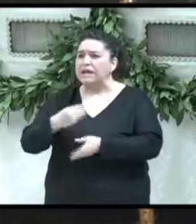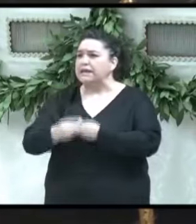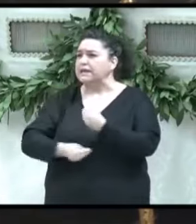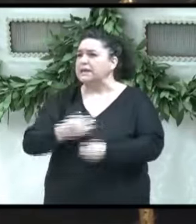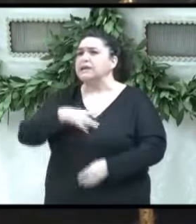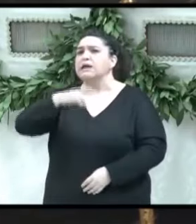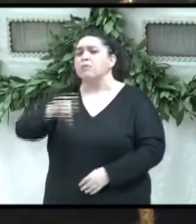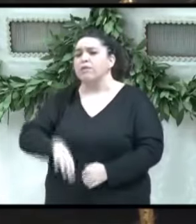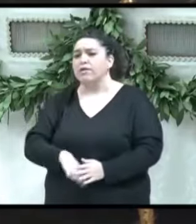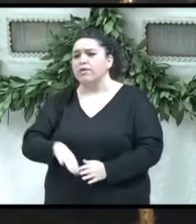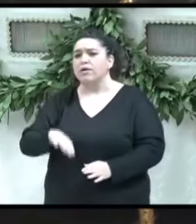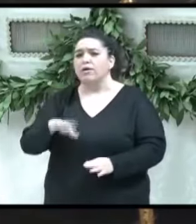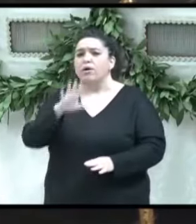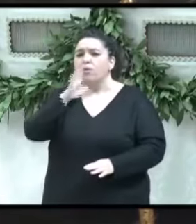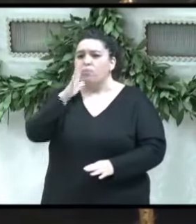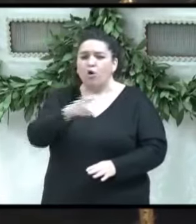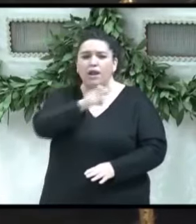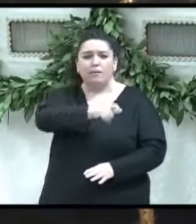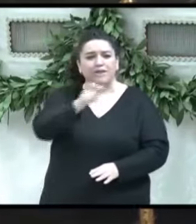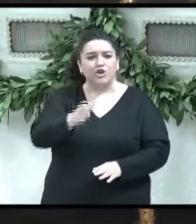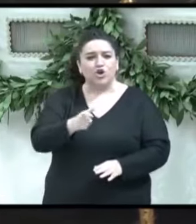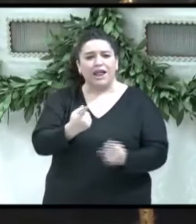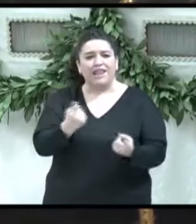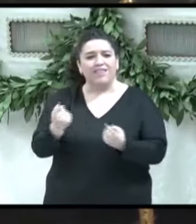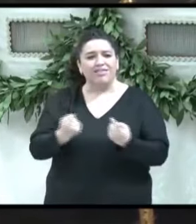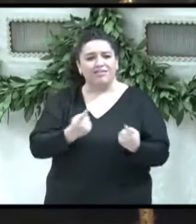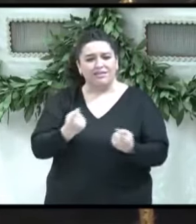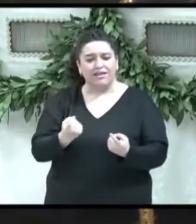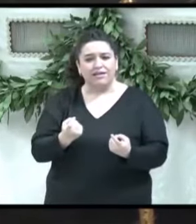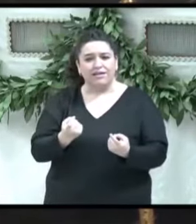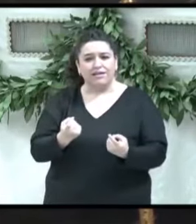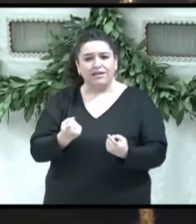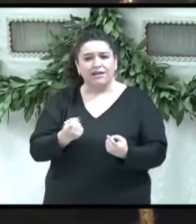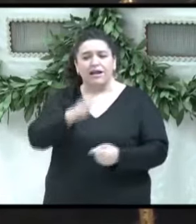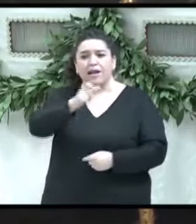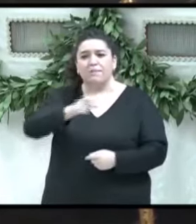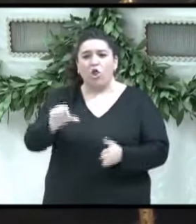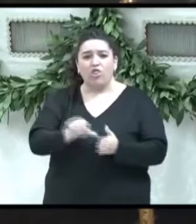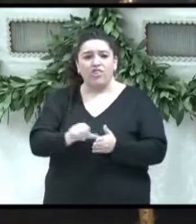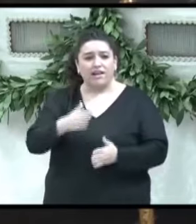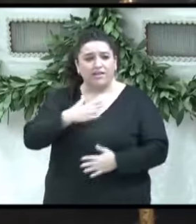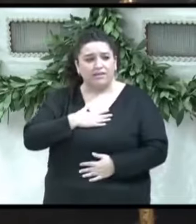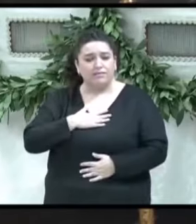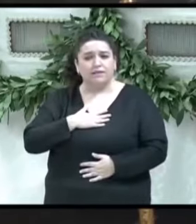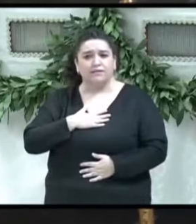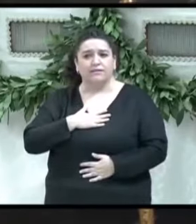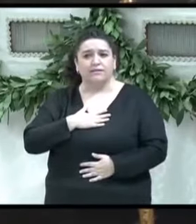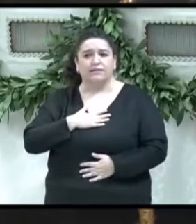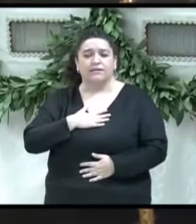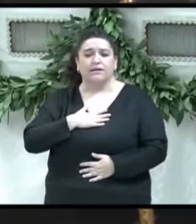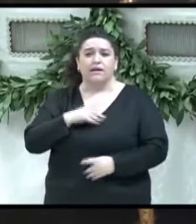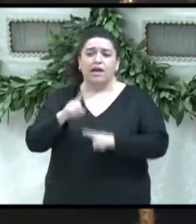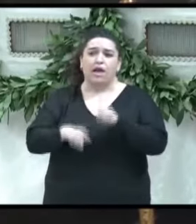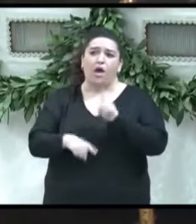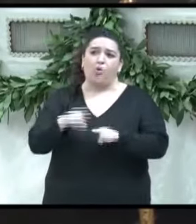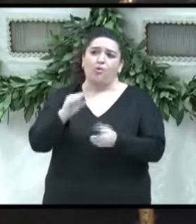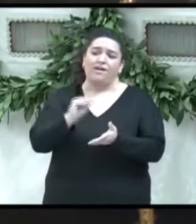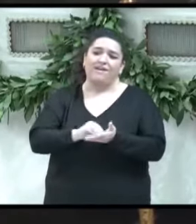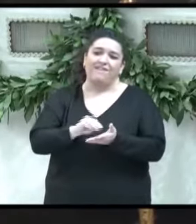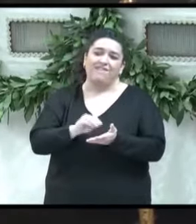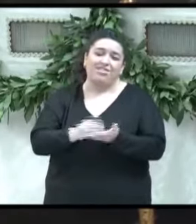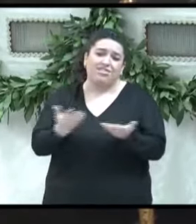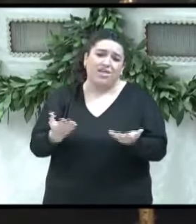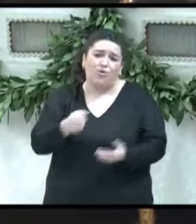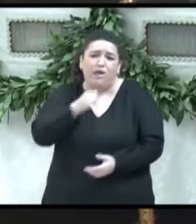hoy por mis hermanos necesitados los que están cerca de mí a veces es pues un